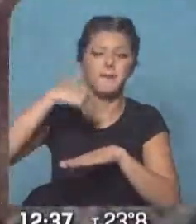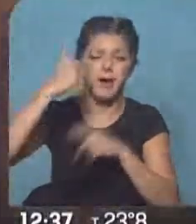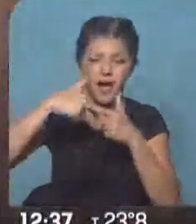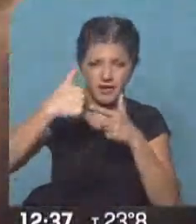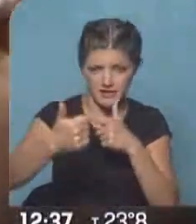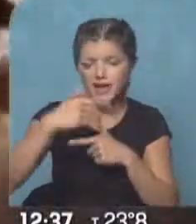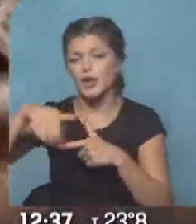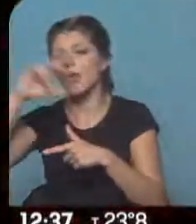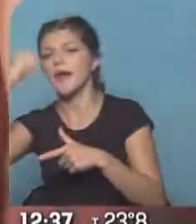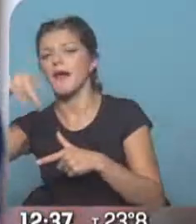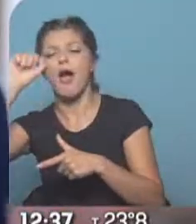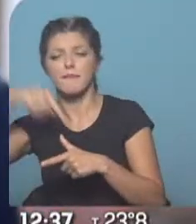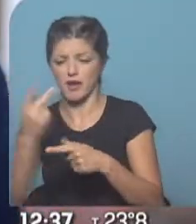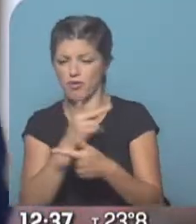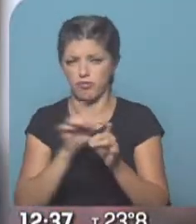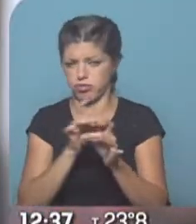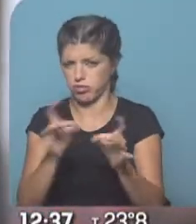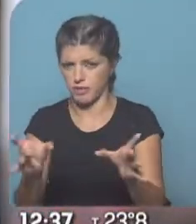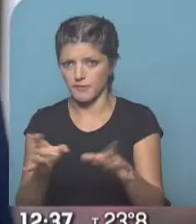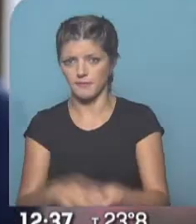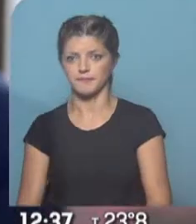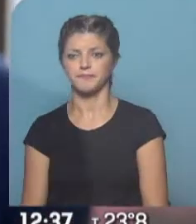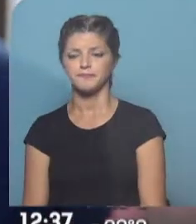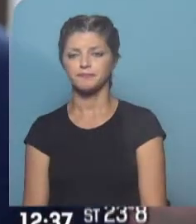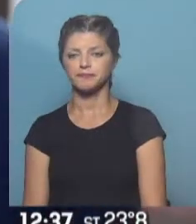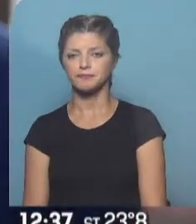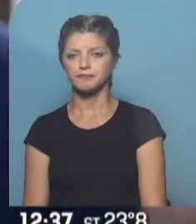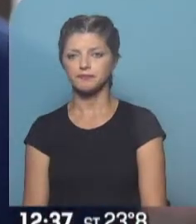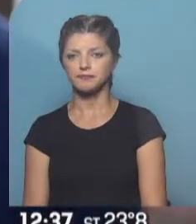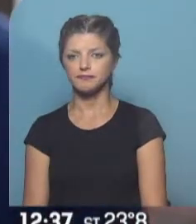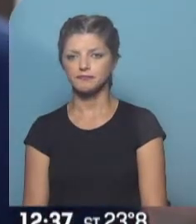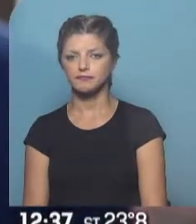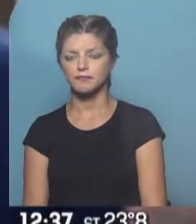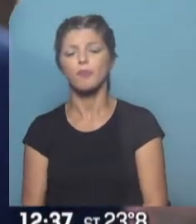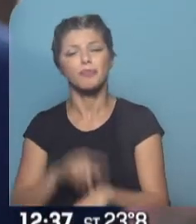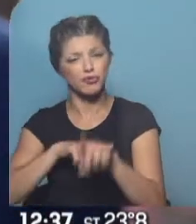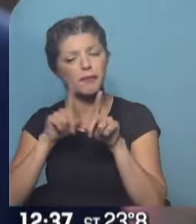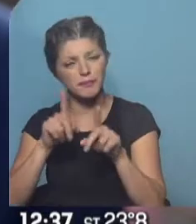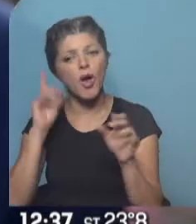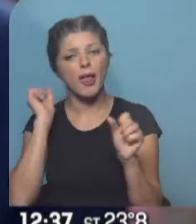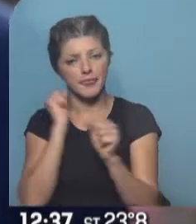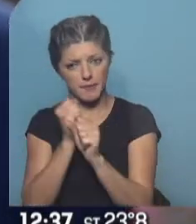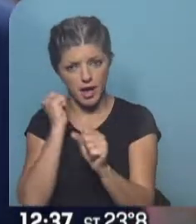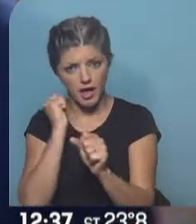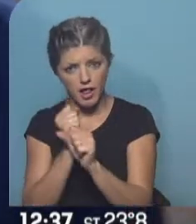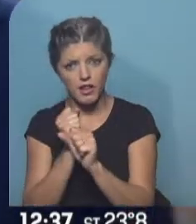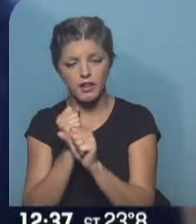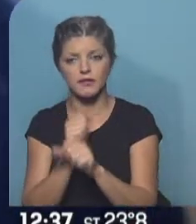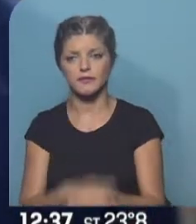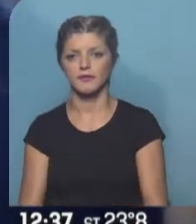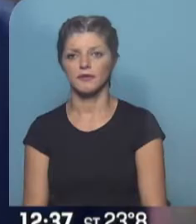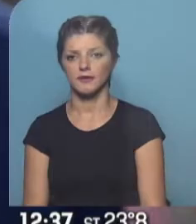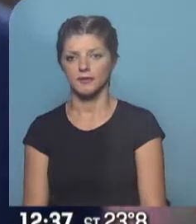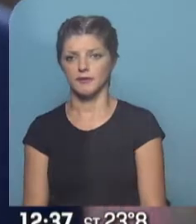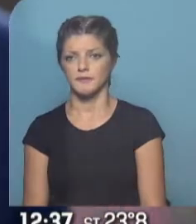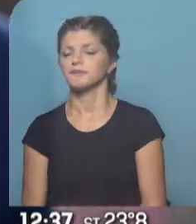Santander. Este cese al fuego en el cual estamos trabajando, que sería temporal,